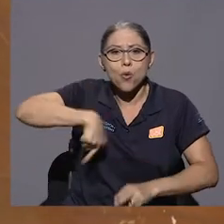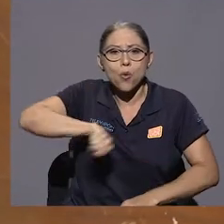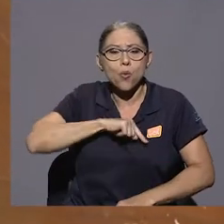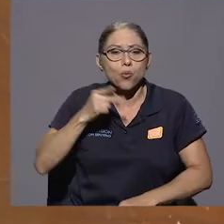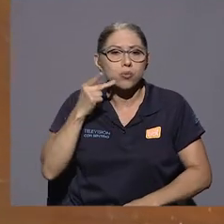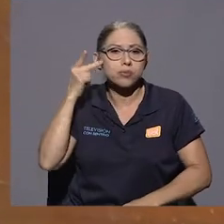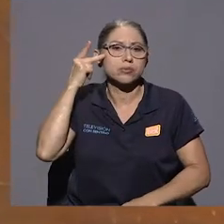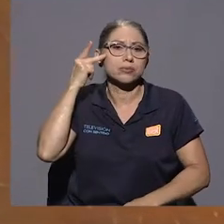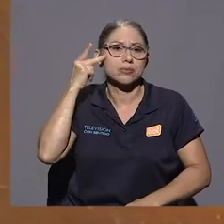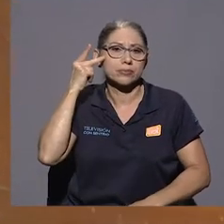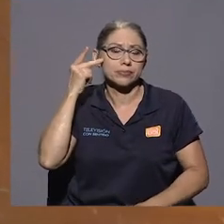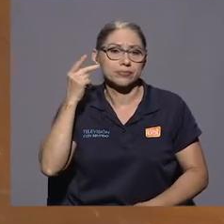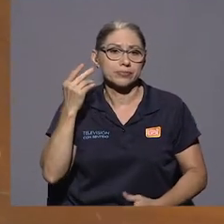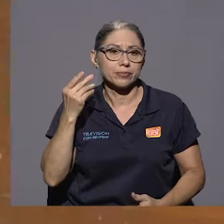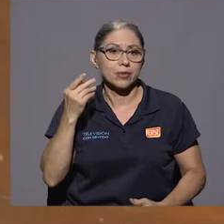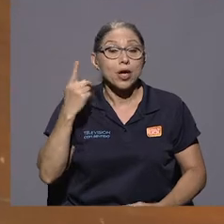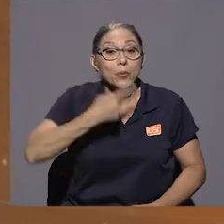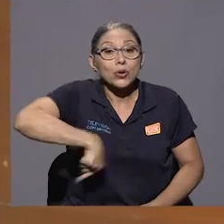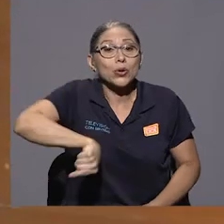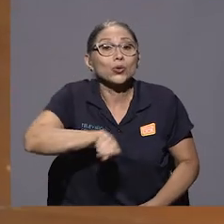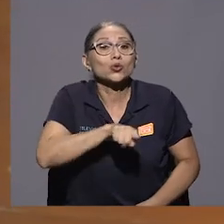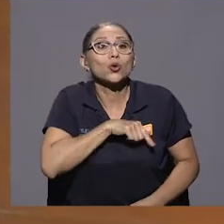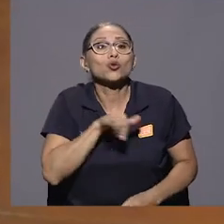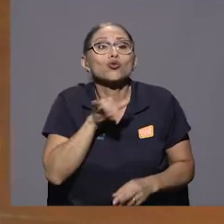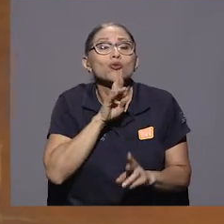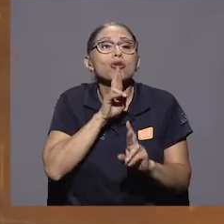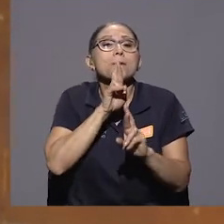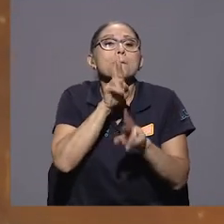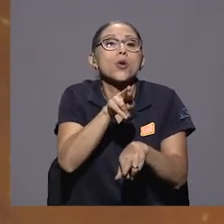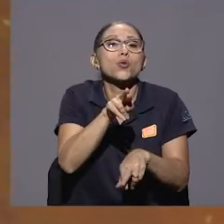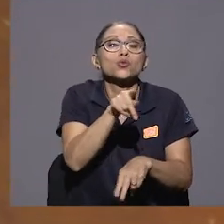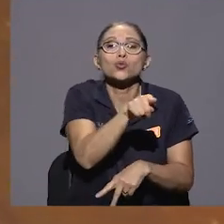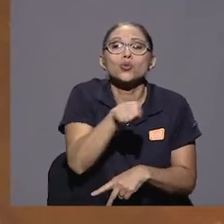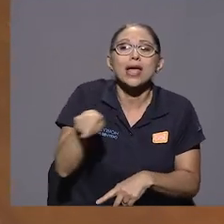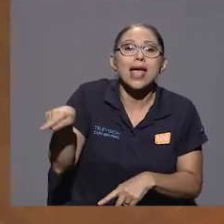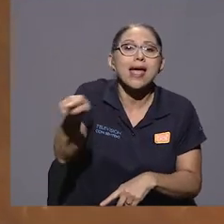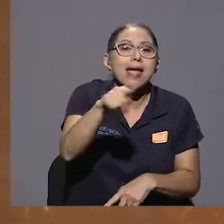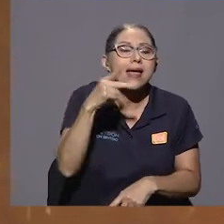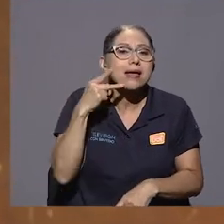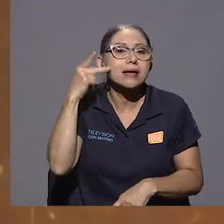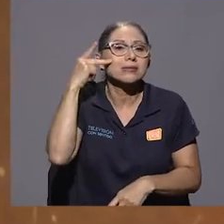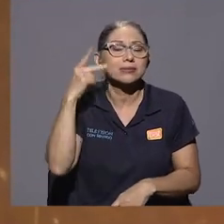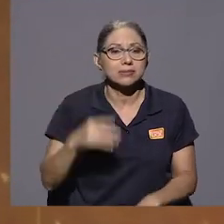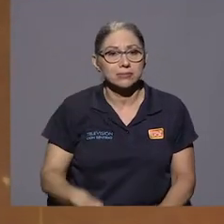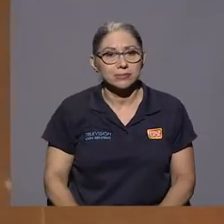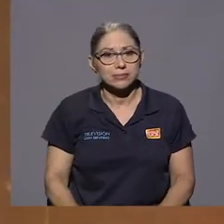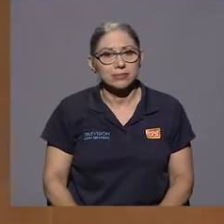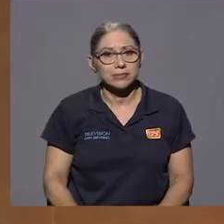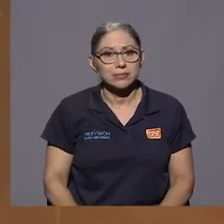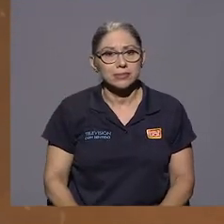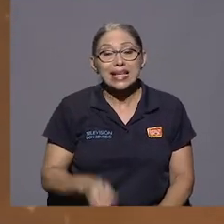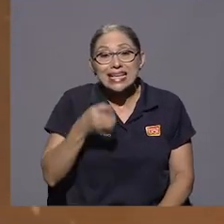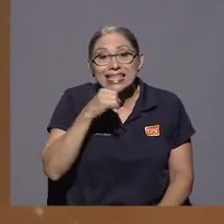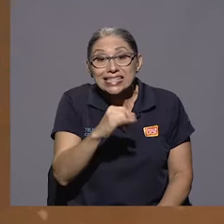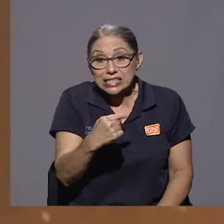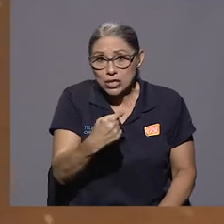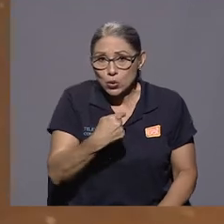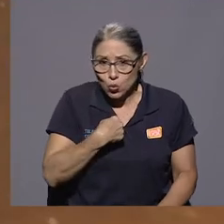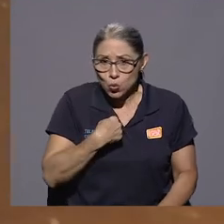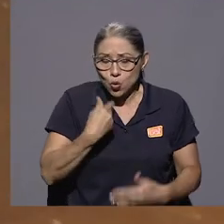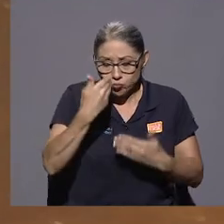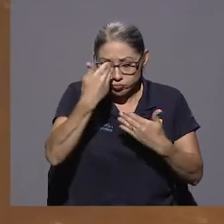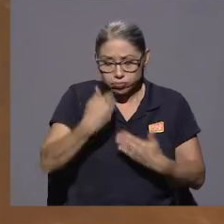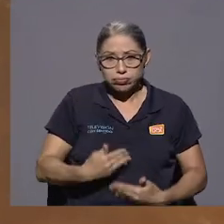nuestros padres porque nosotros somos el producto de ellos y de ellas. Y si uno es una